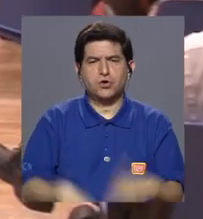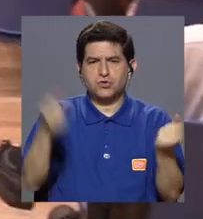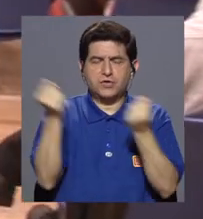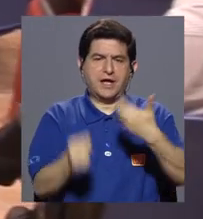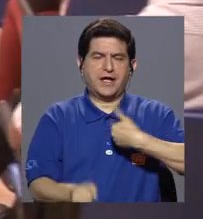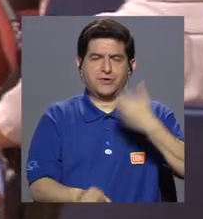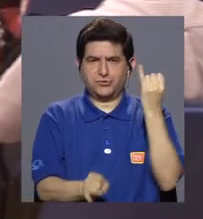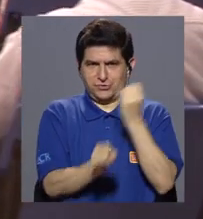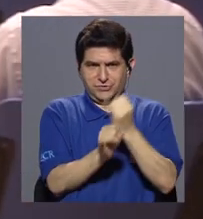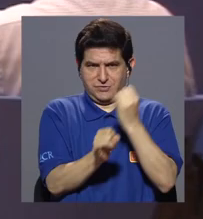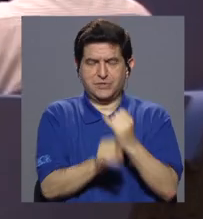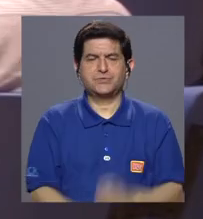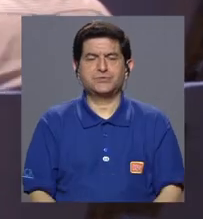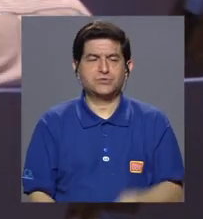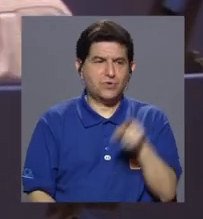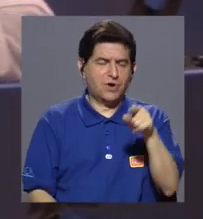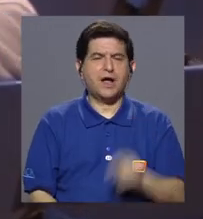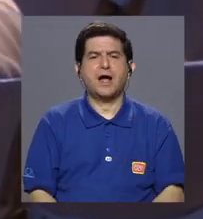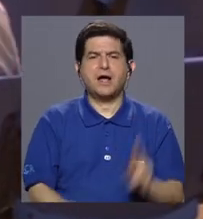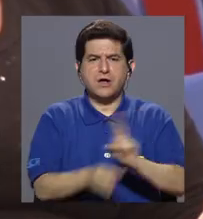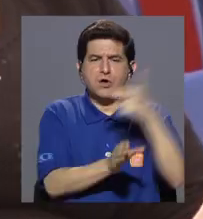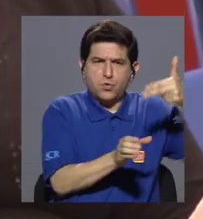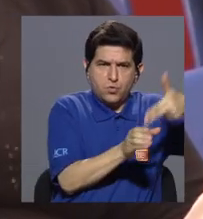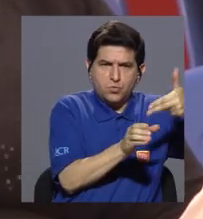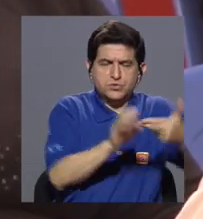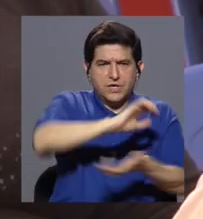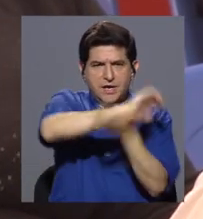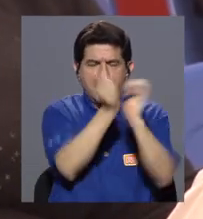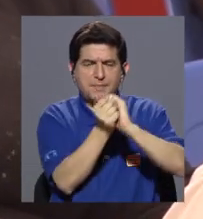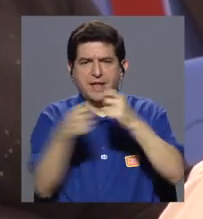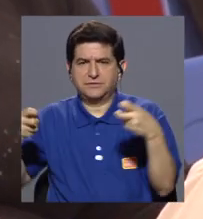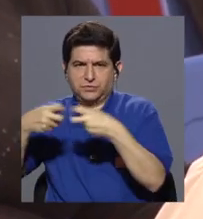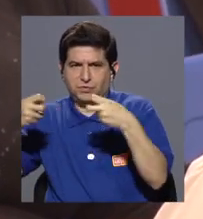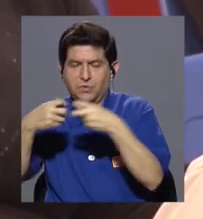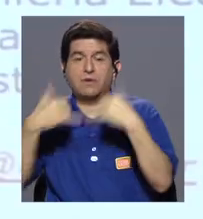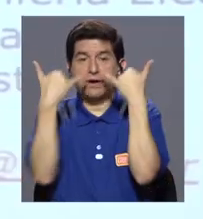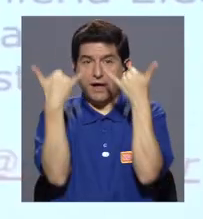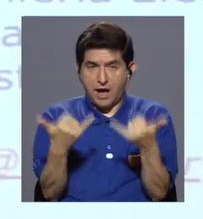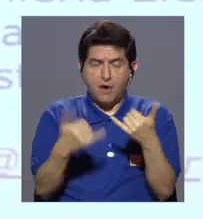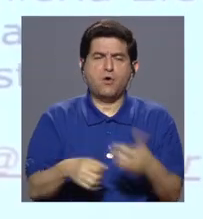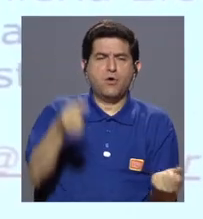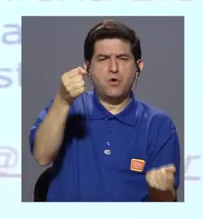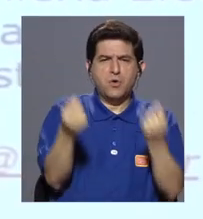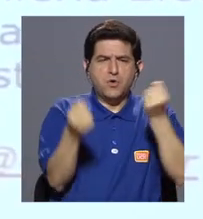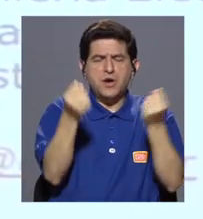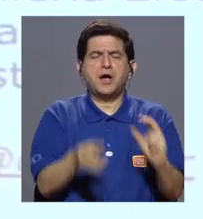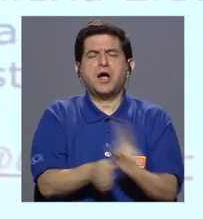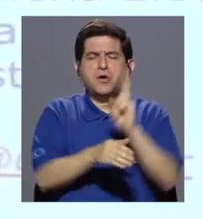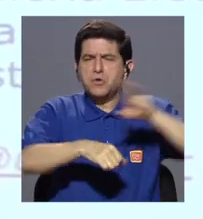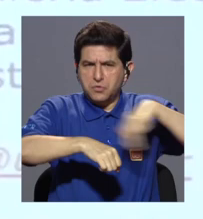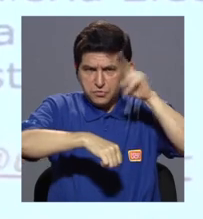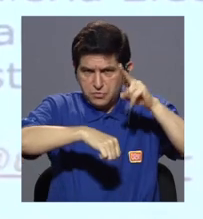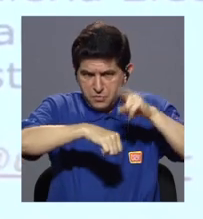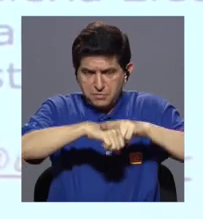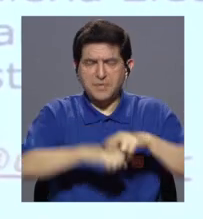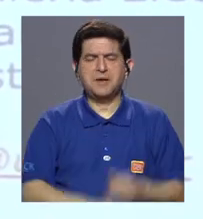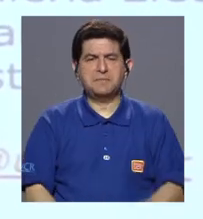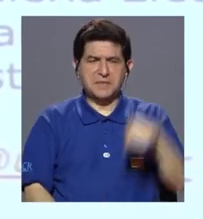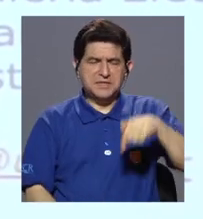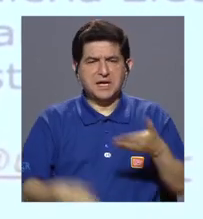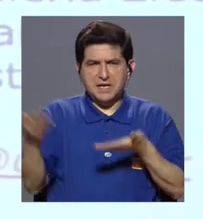la flotilla institucional para pasar de vehículos de combustión interna a vehículos eléctricos. Actualmente, los vehículos que más se